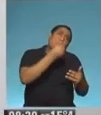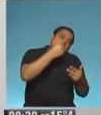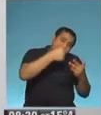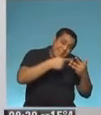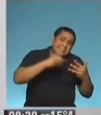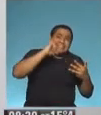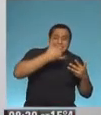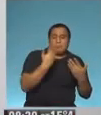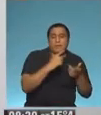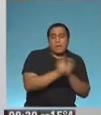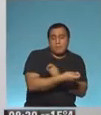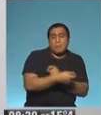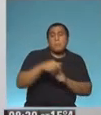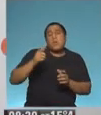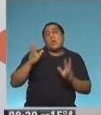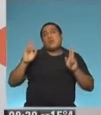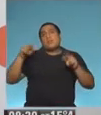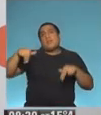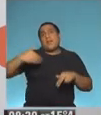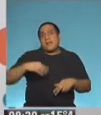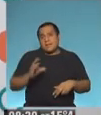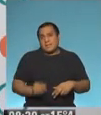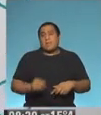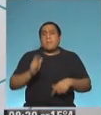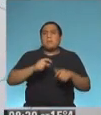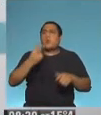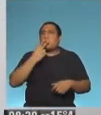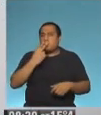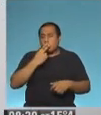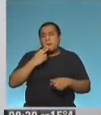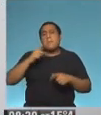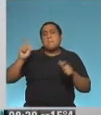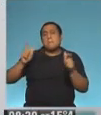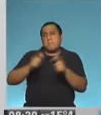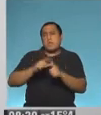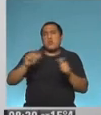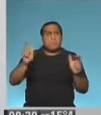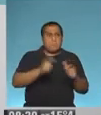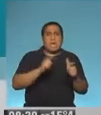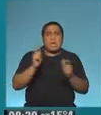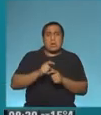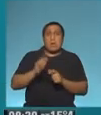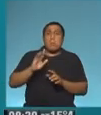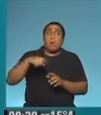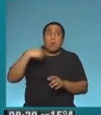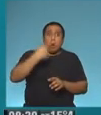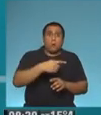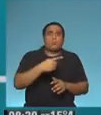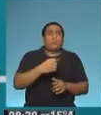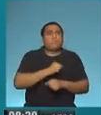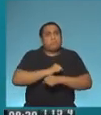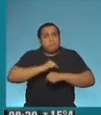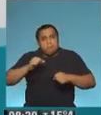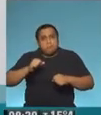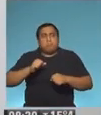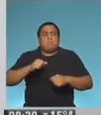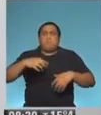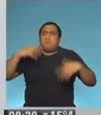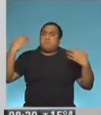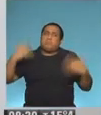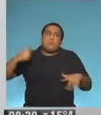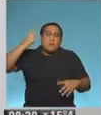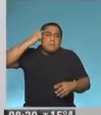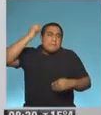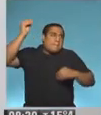Por suerte, en Argentina ha disminuido un poco el tabaquismo y viene disminuyendo, pero lo otro es muy preocupante. El aumento de la obesidad